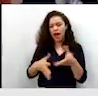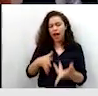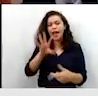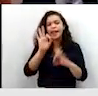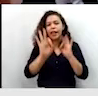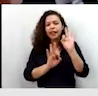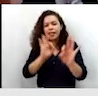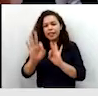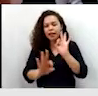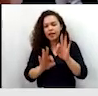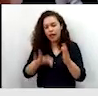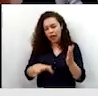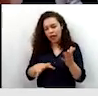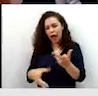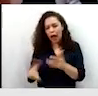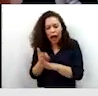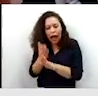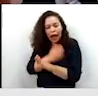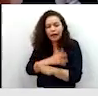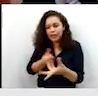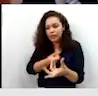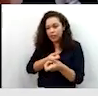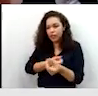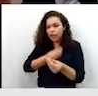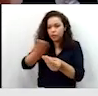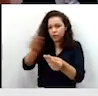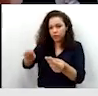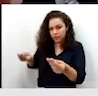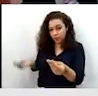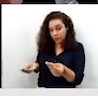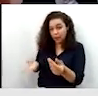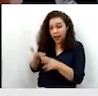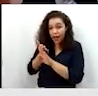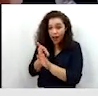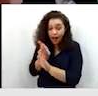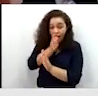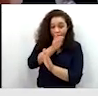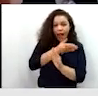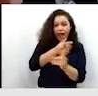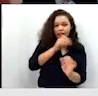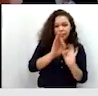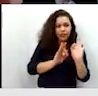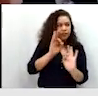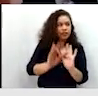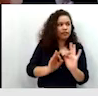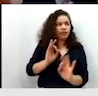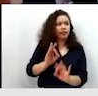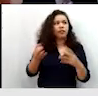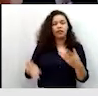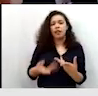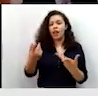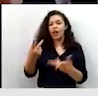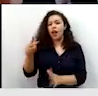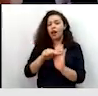este tipo de agua antes de que se dé la distribución con la población. Y también tenemos la norma